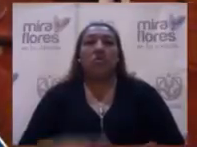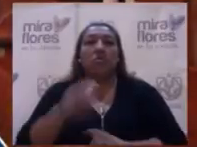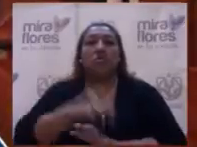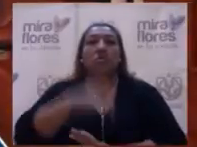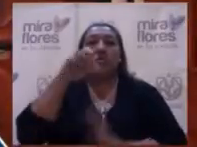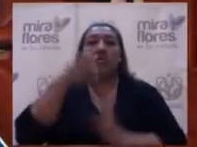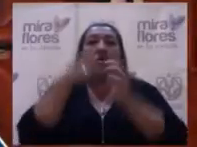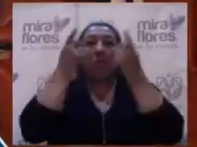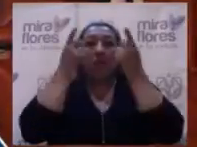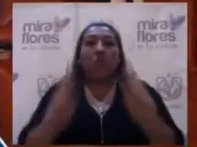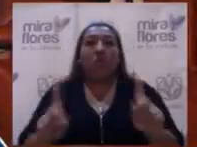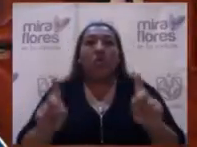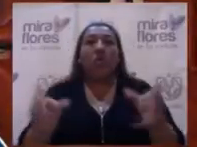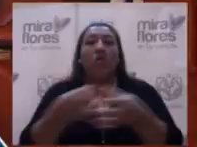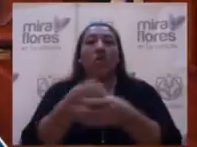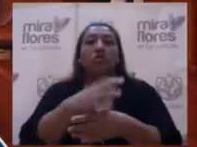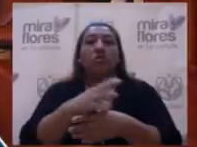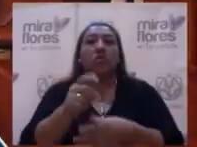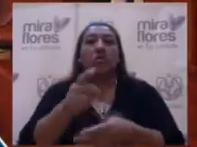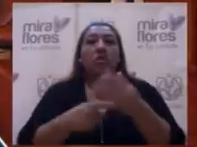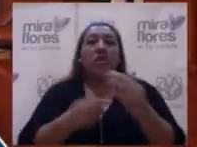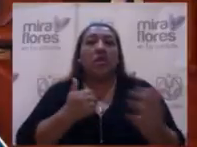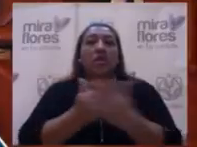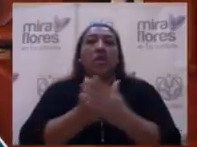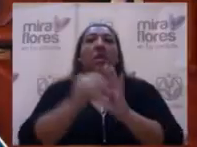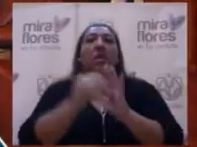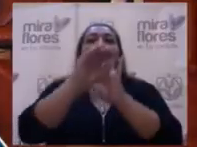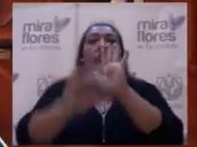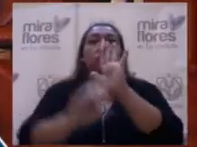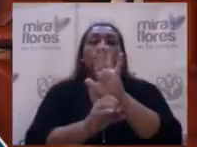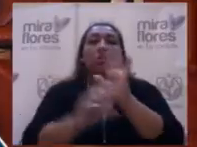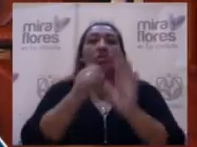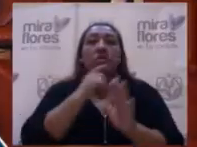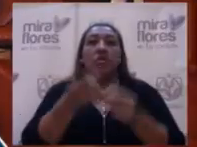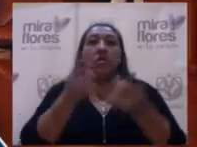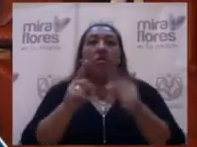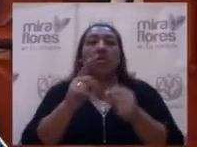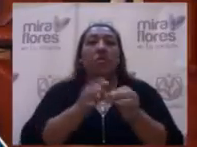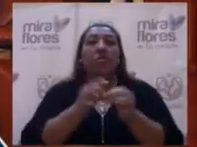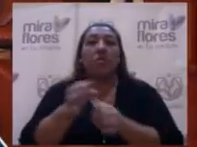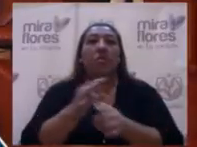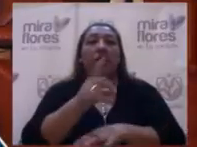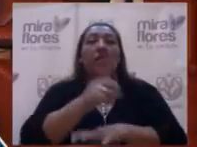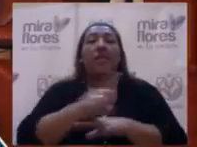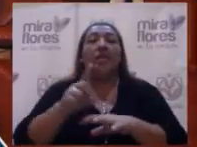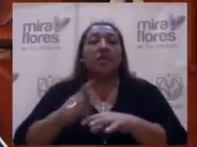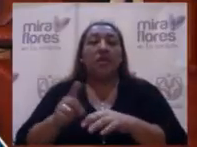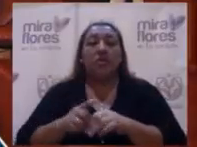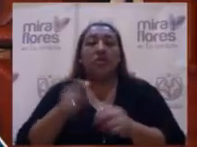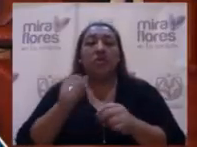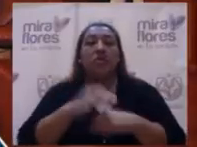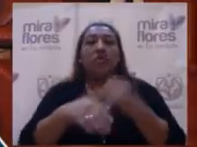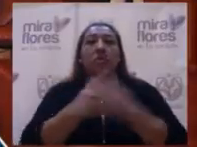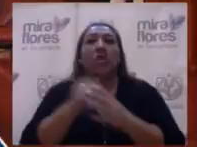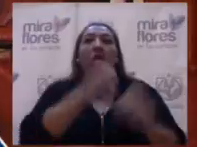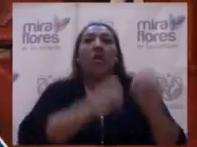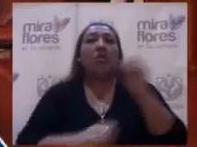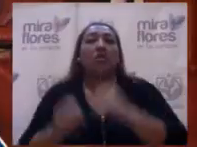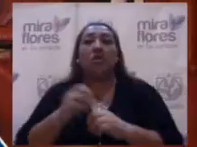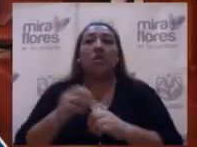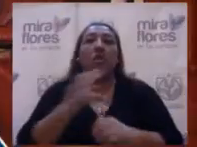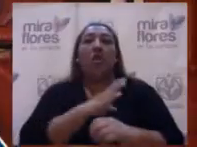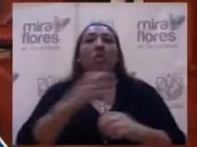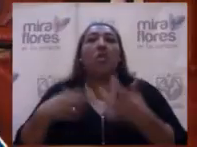Proyecto de acuerdo de consejo que acepta la contribución ofrecida por el Departamento de Desarrollo Sostenible de la Organización de los